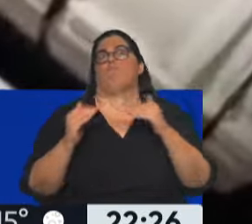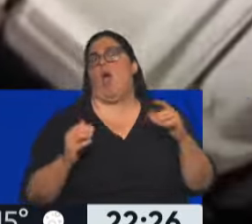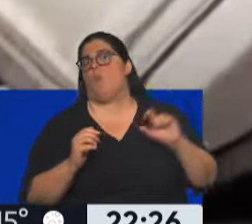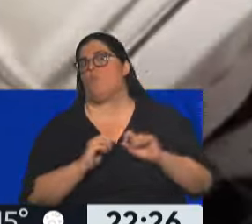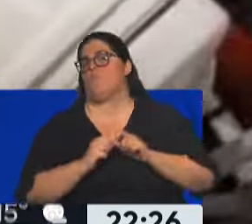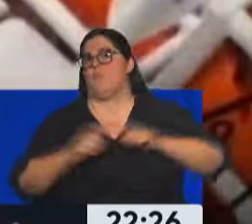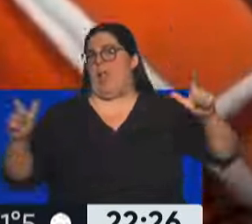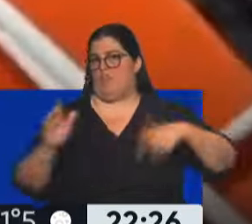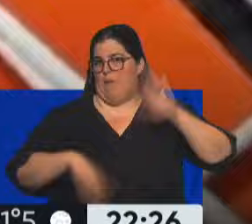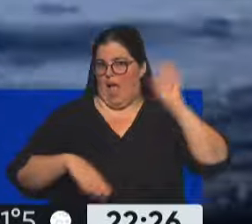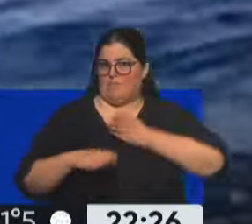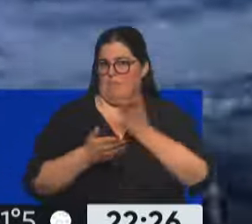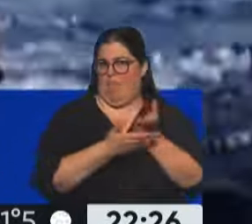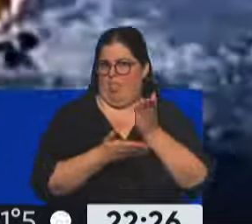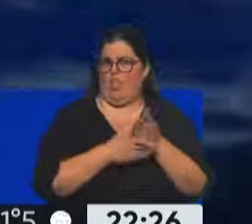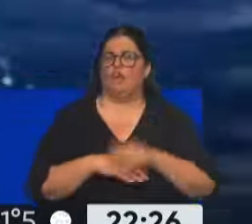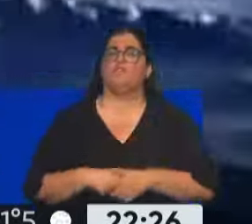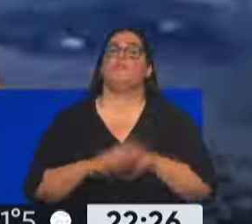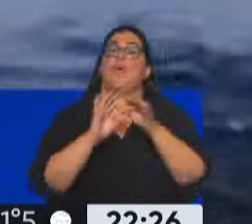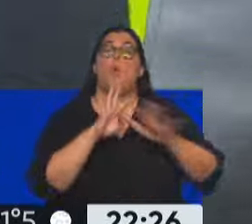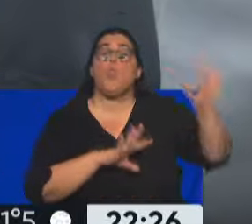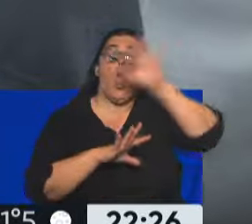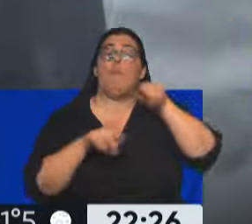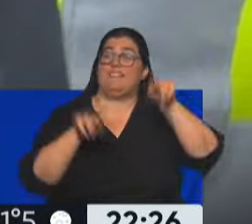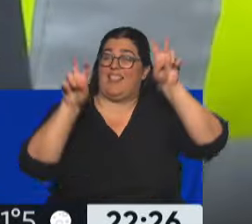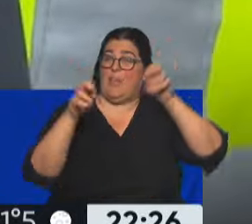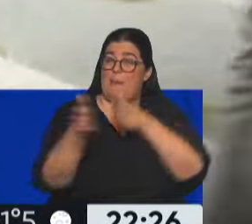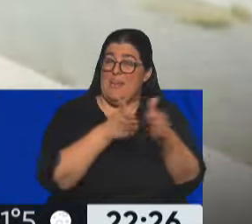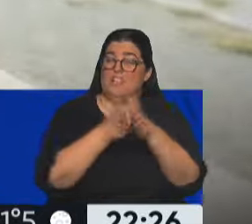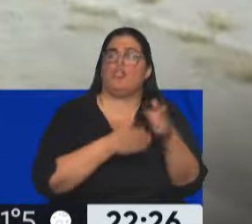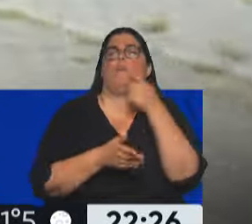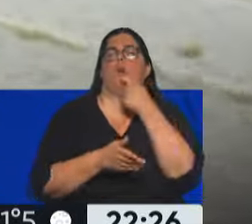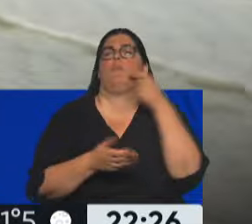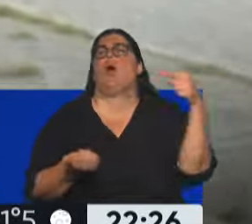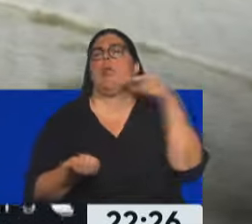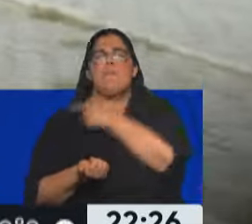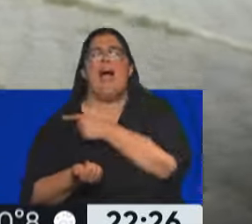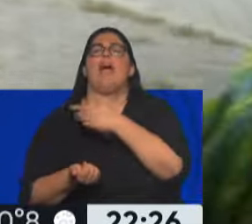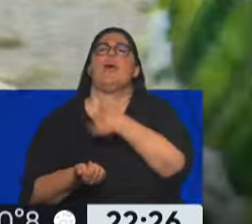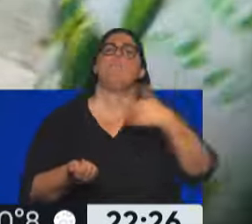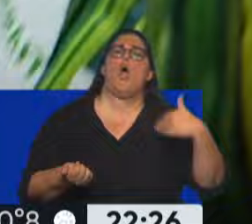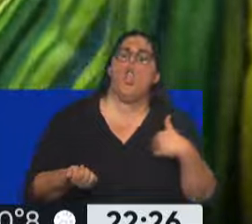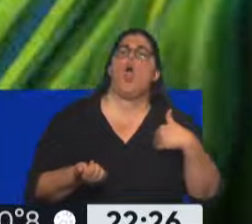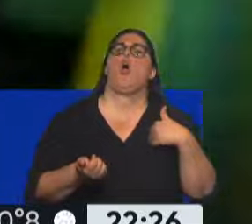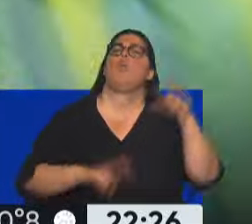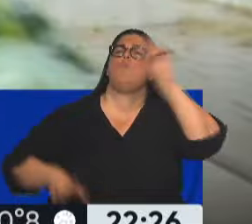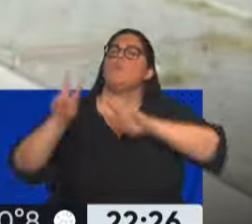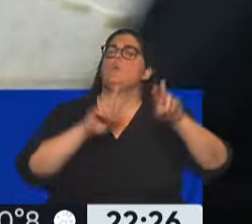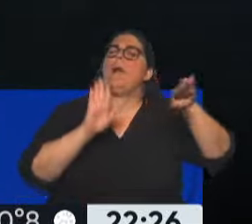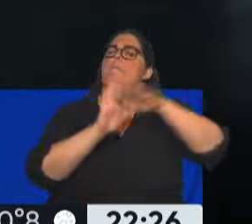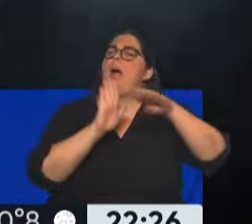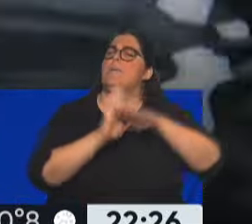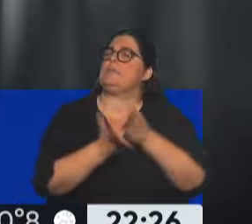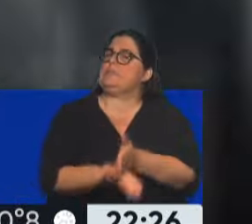La tensión en el viejo continente por esta cuestión llevó a países como Alemania y Polonia a proponer políticas más estrictas para controlar